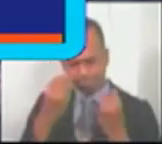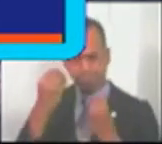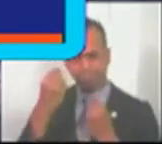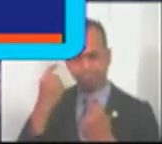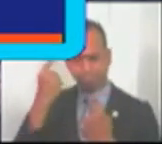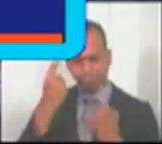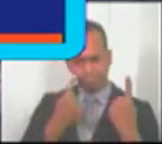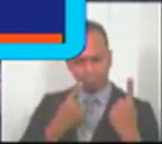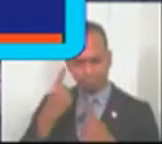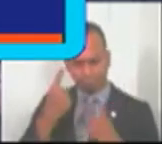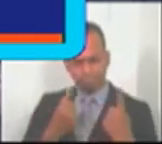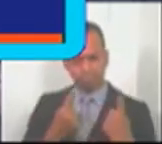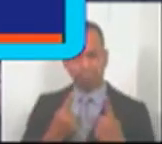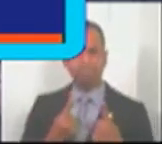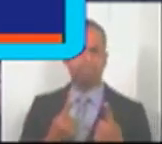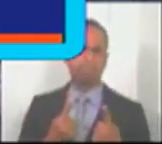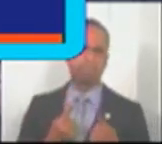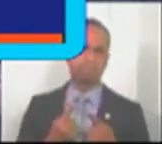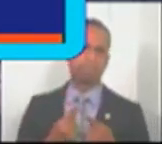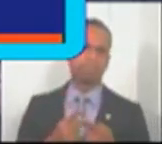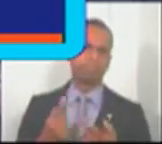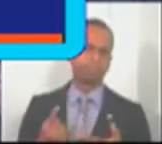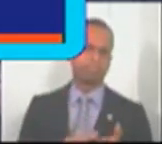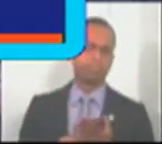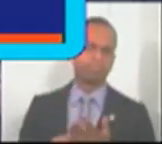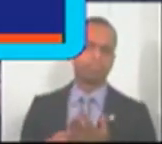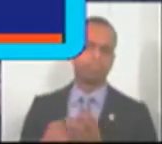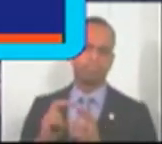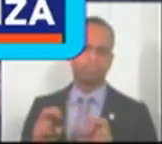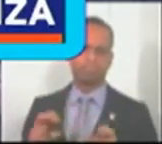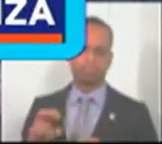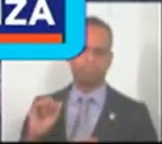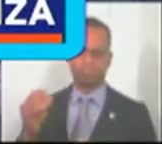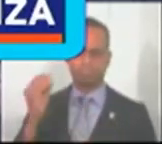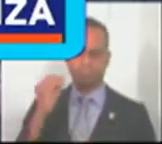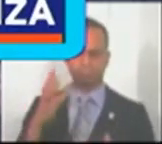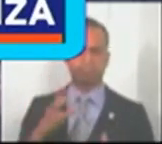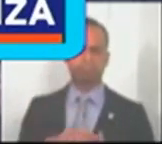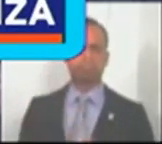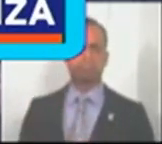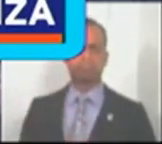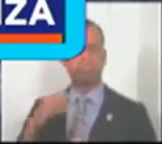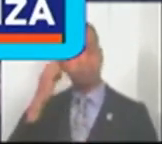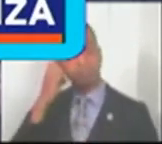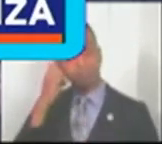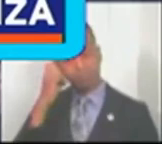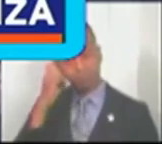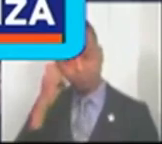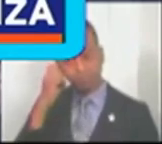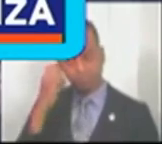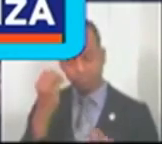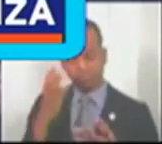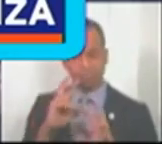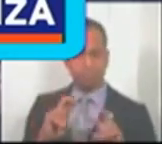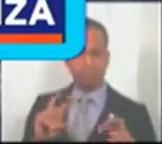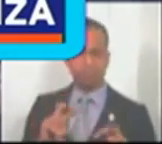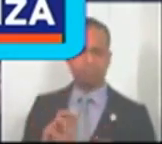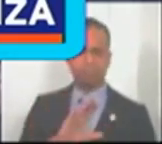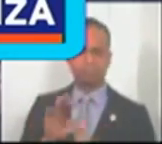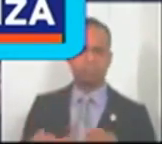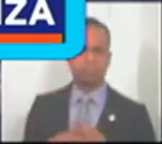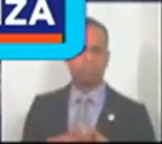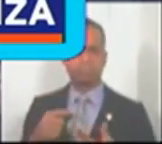tecnológica y la analizamos mucho. Hice un informe larguísimo recorriendo todos